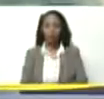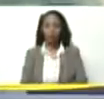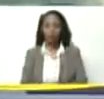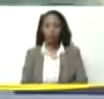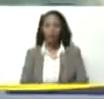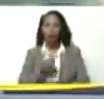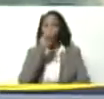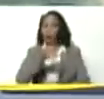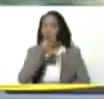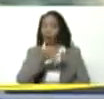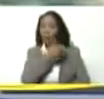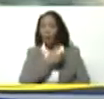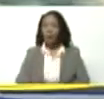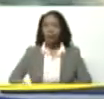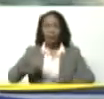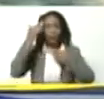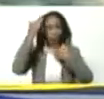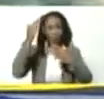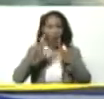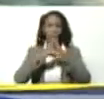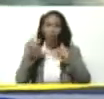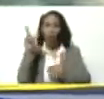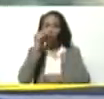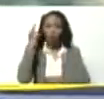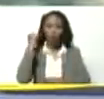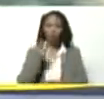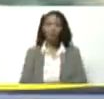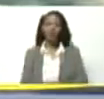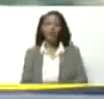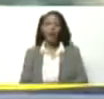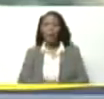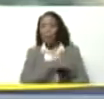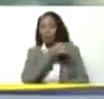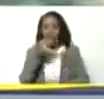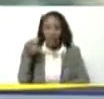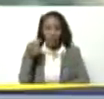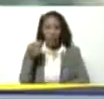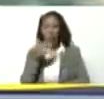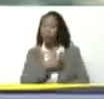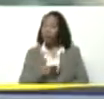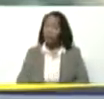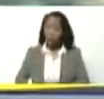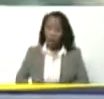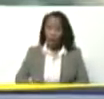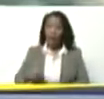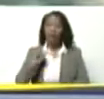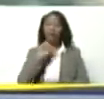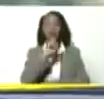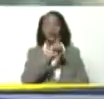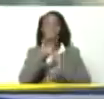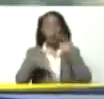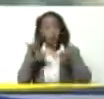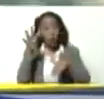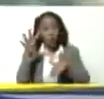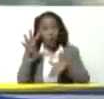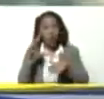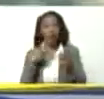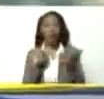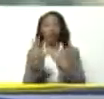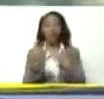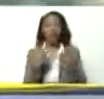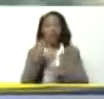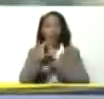Buenas tardes, presidente. Saludos a todos y a todas. En efecto, presidente, esta 14ª edición de la FITBEN,